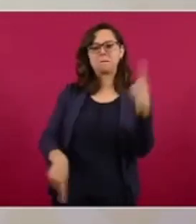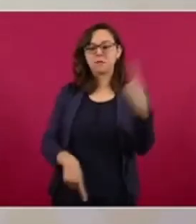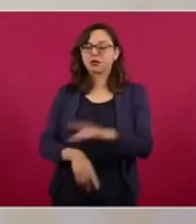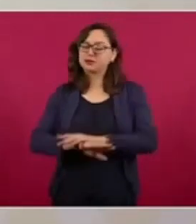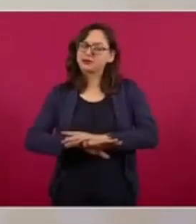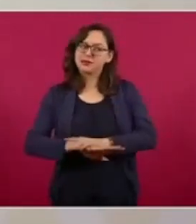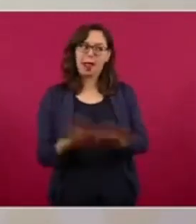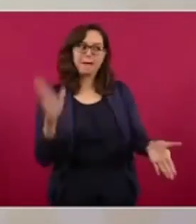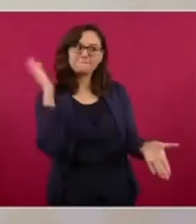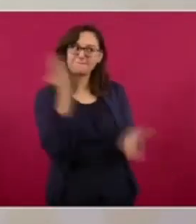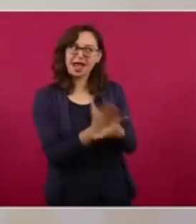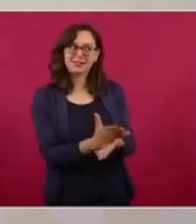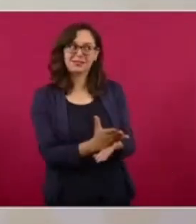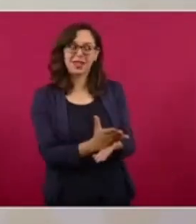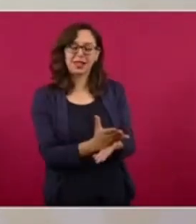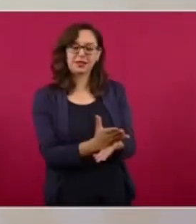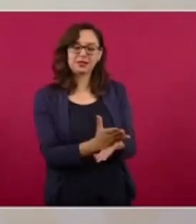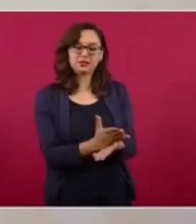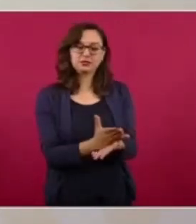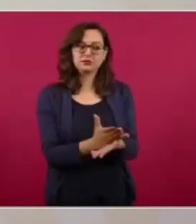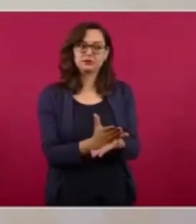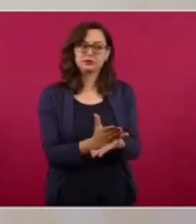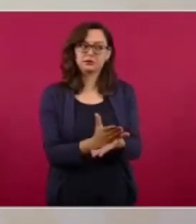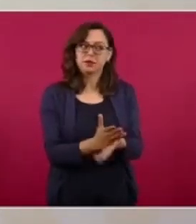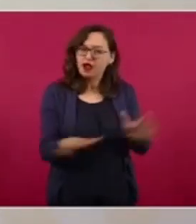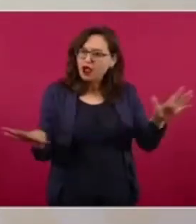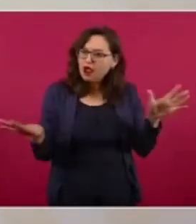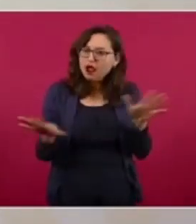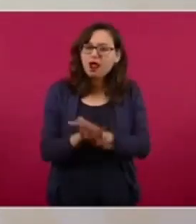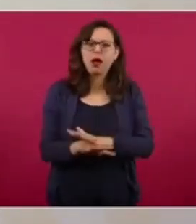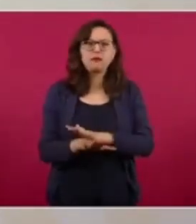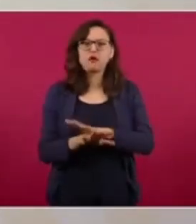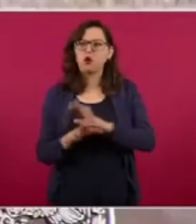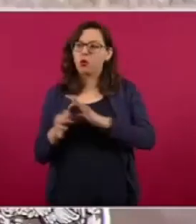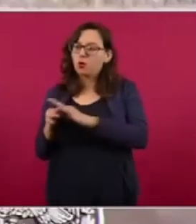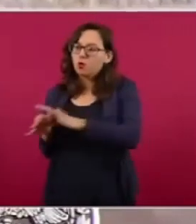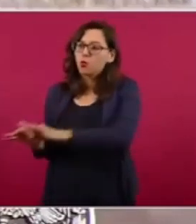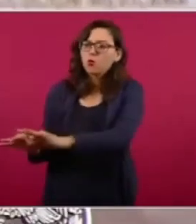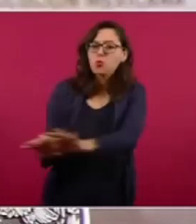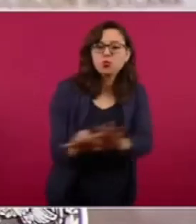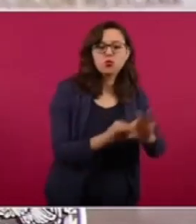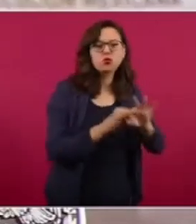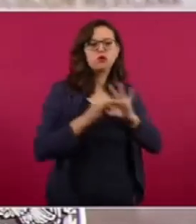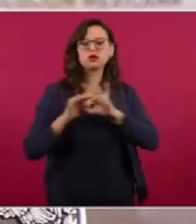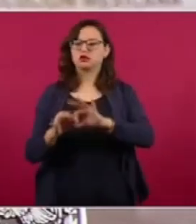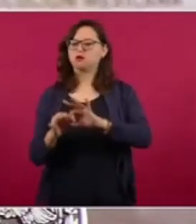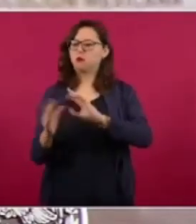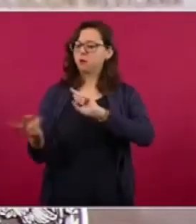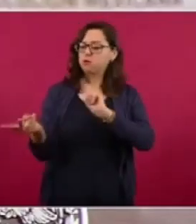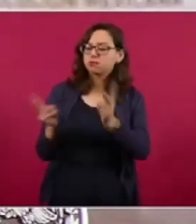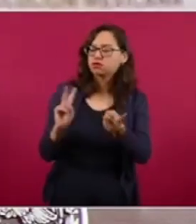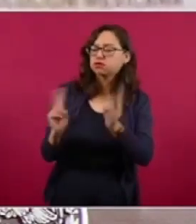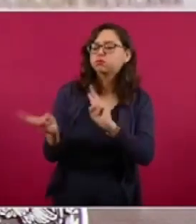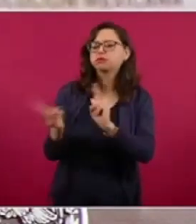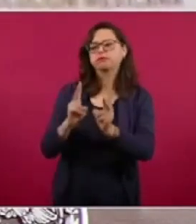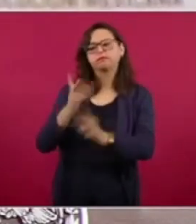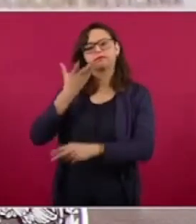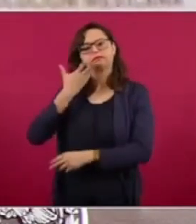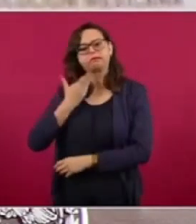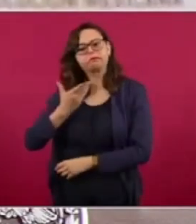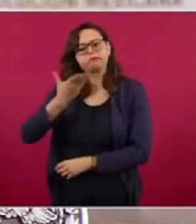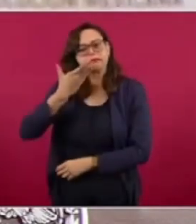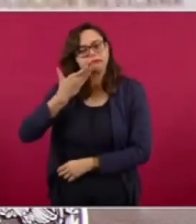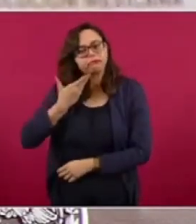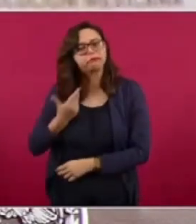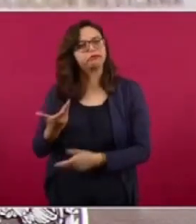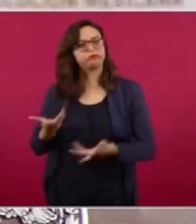optar por la hermandad, por la política de buena vecindad. Ya en un